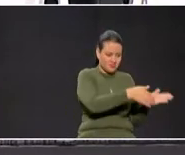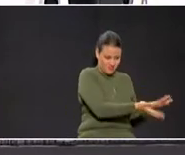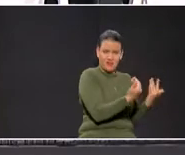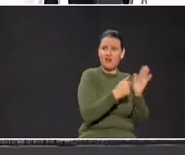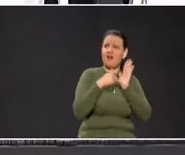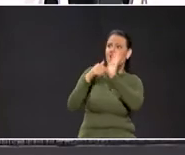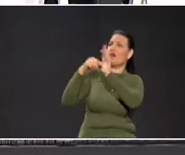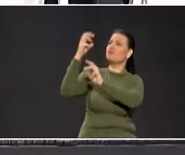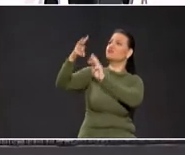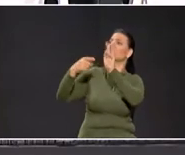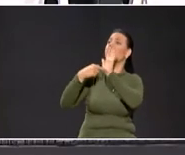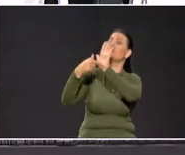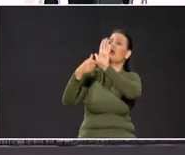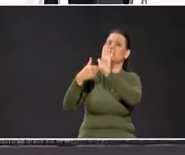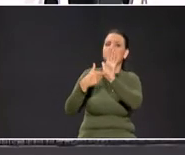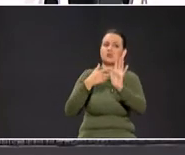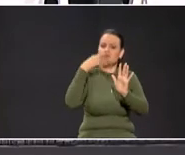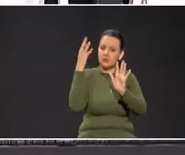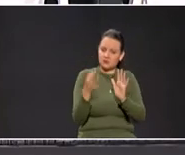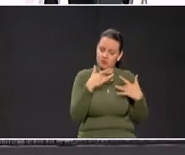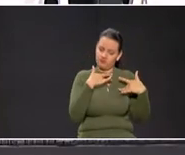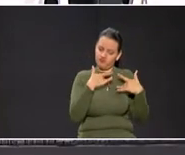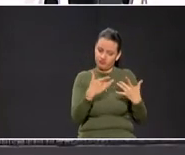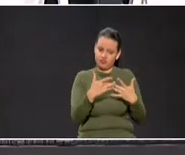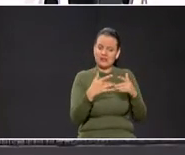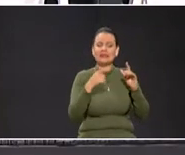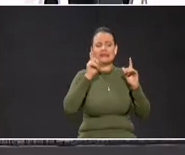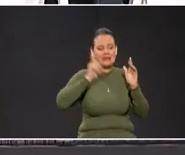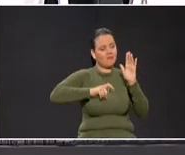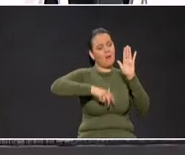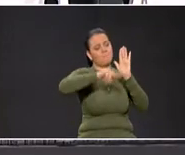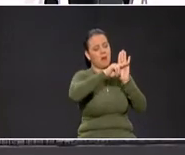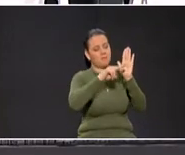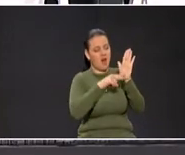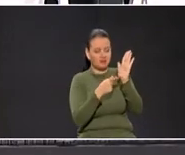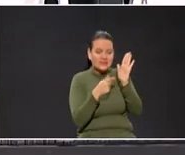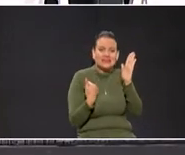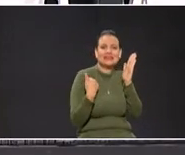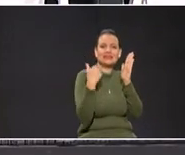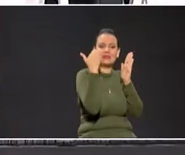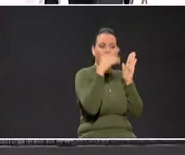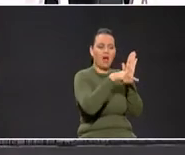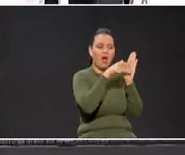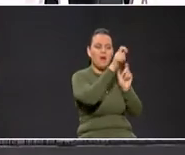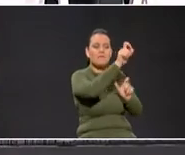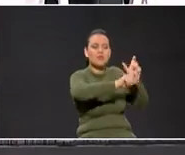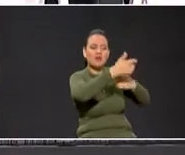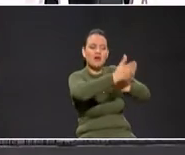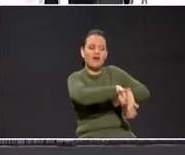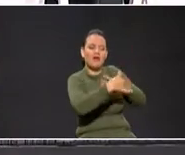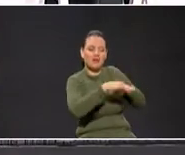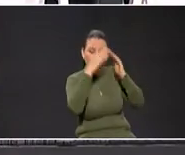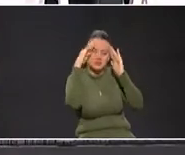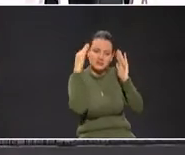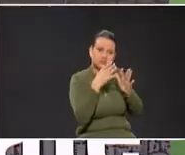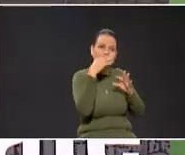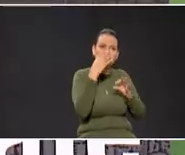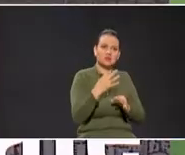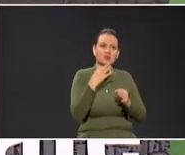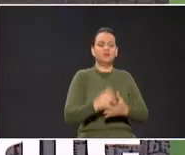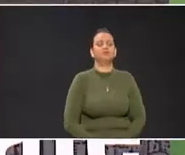entonces vamos con una política efectiva para solucionar el problema de las personas que se encuentran sin hogar en la ciudad de medellín el